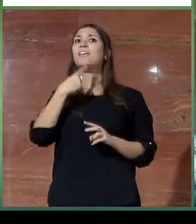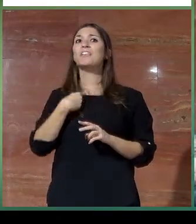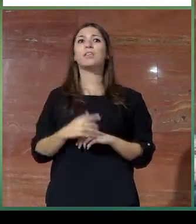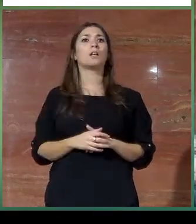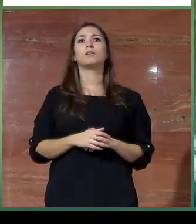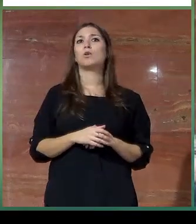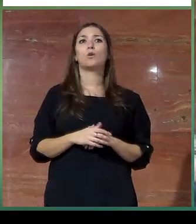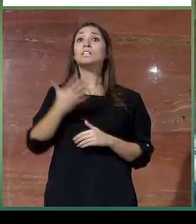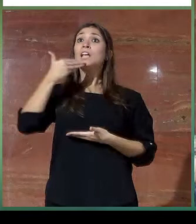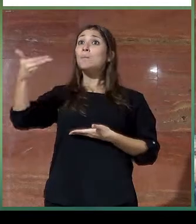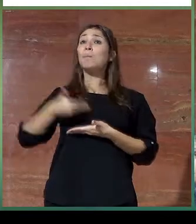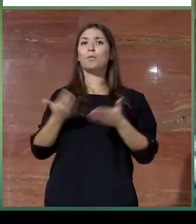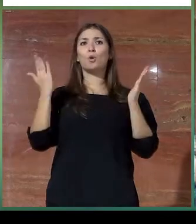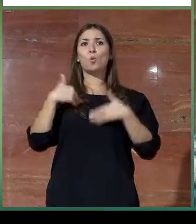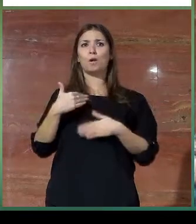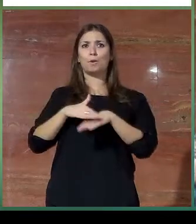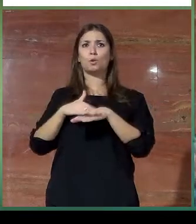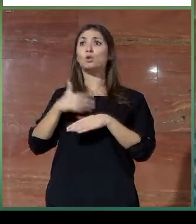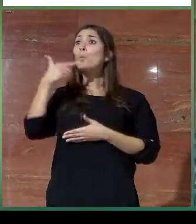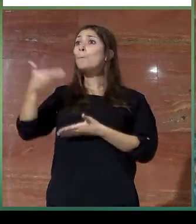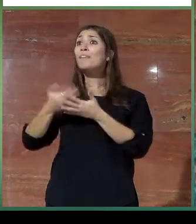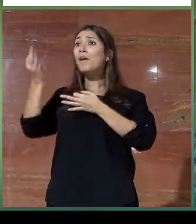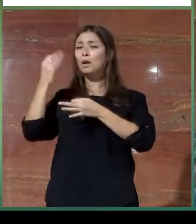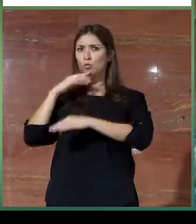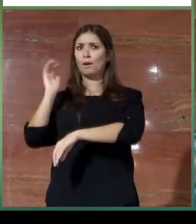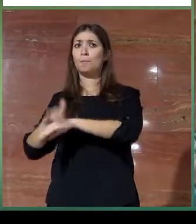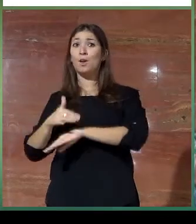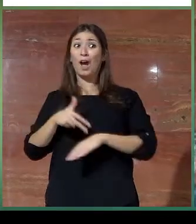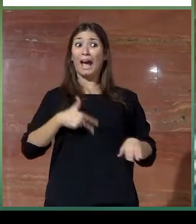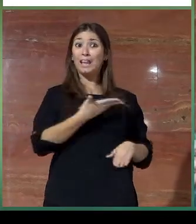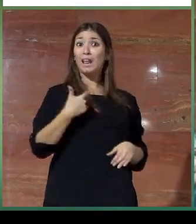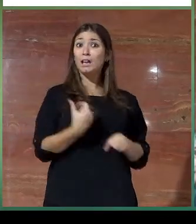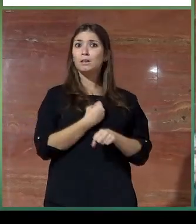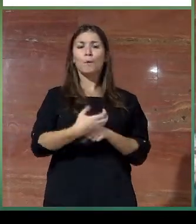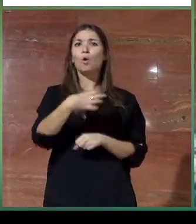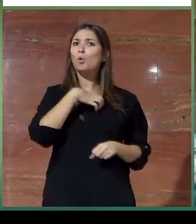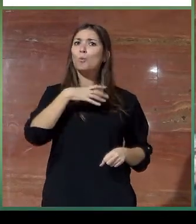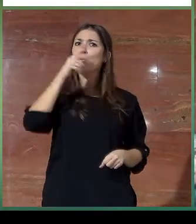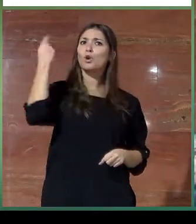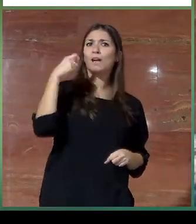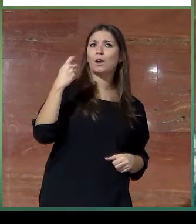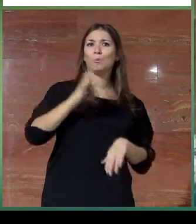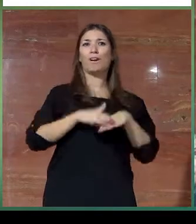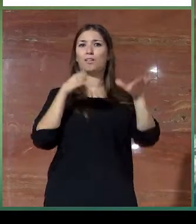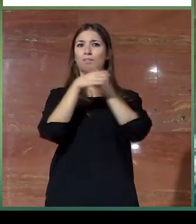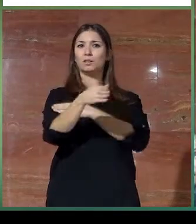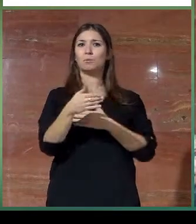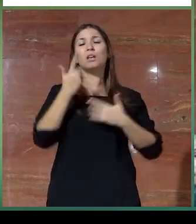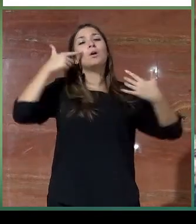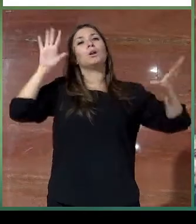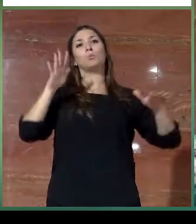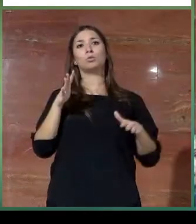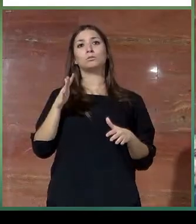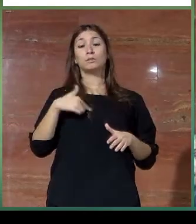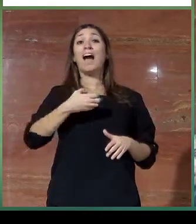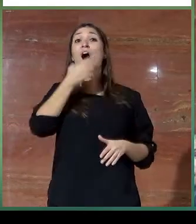me lo encargan es que me sale mucho más caro, y luego como tengo que estar siendo competitivo en precio, pues mira, pues ya iremos viendo. Ahí Apple, yo